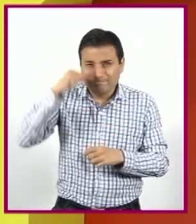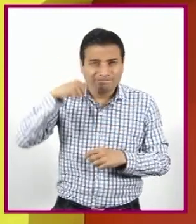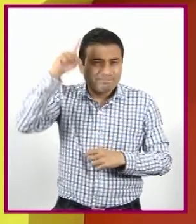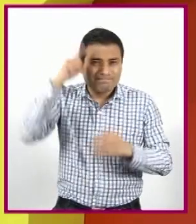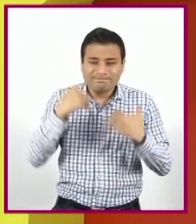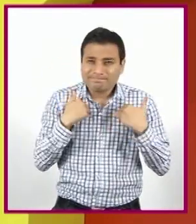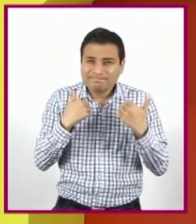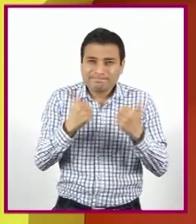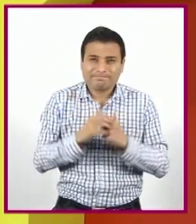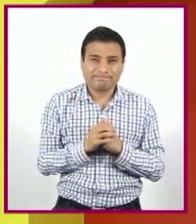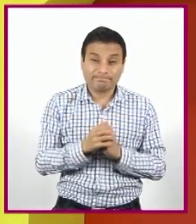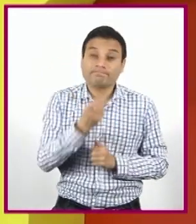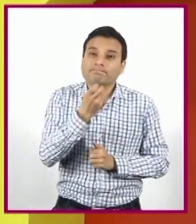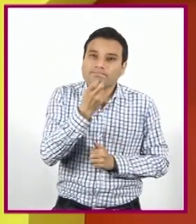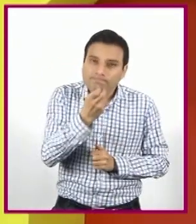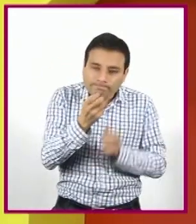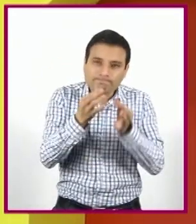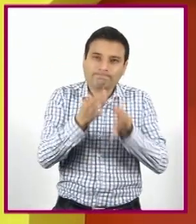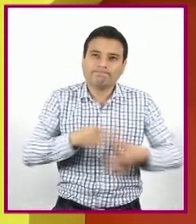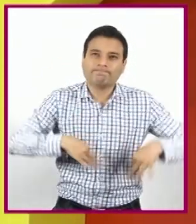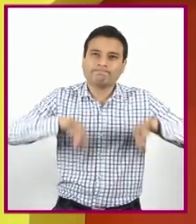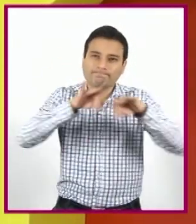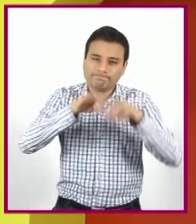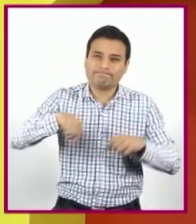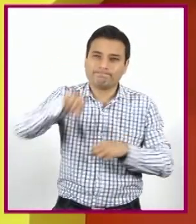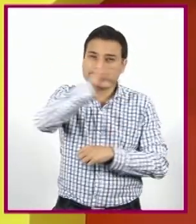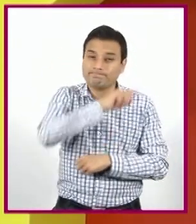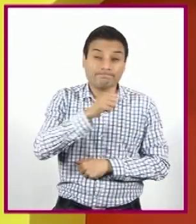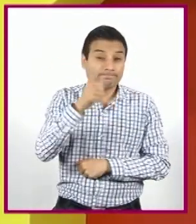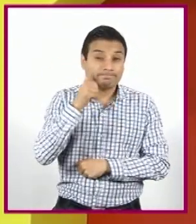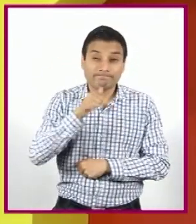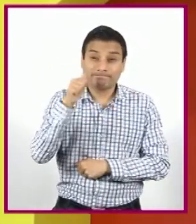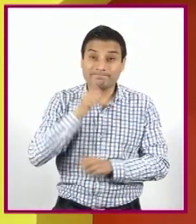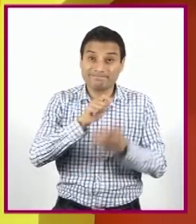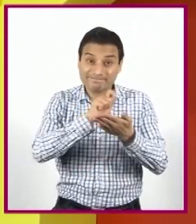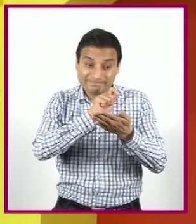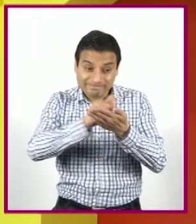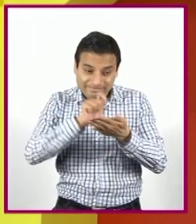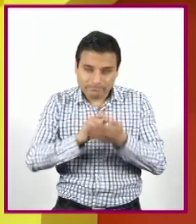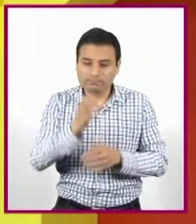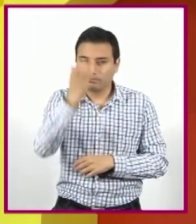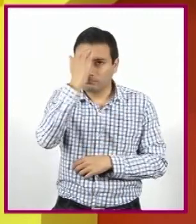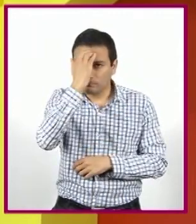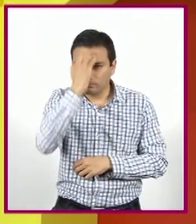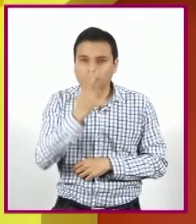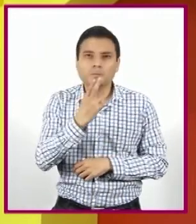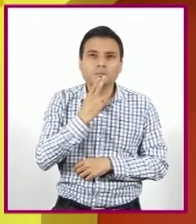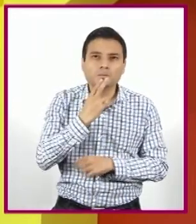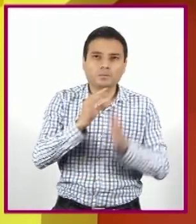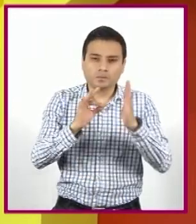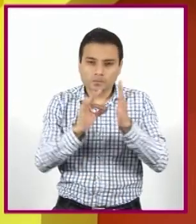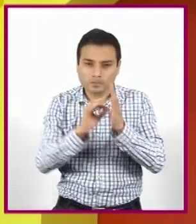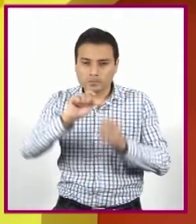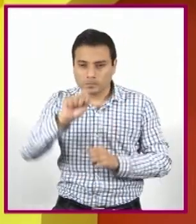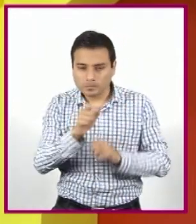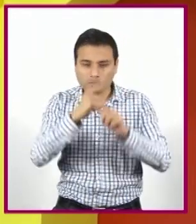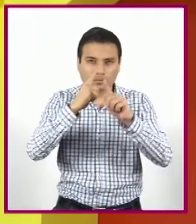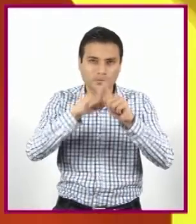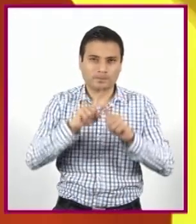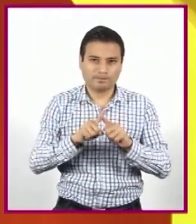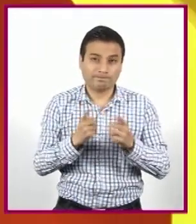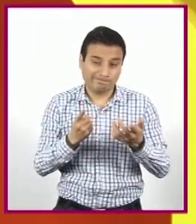lector. Por ello es importante que, como creadores, sepamos utilizarlos y ayudar así a nuestros